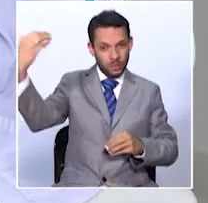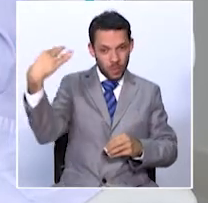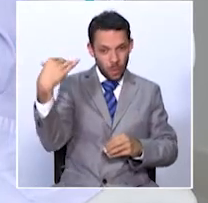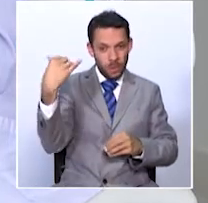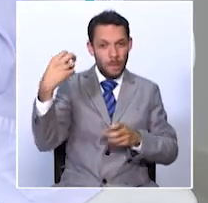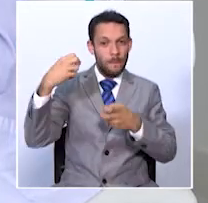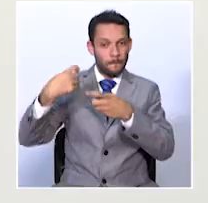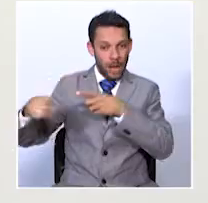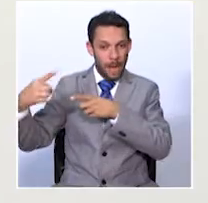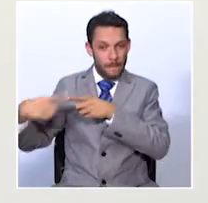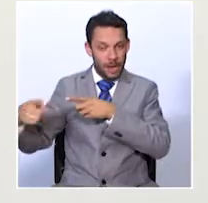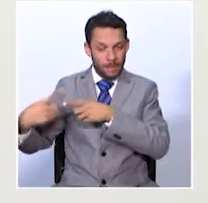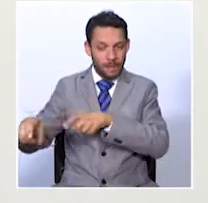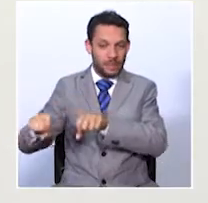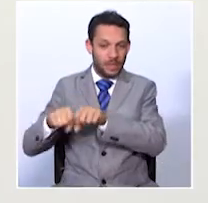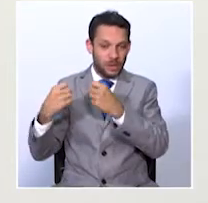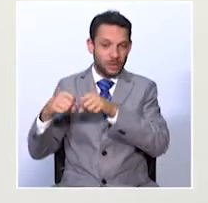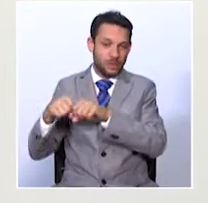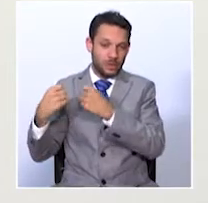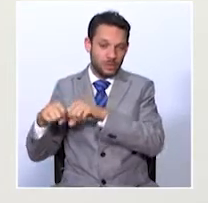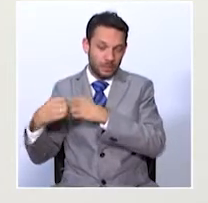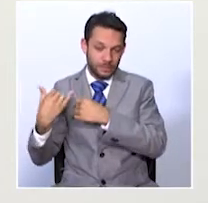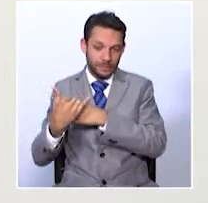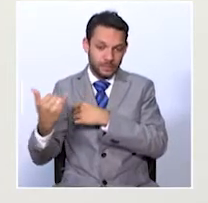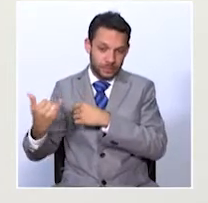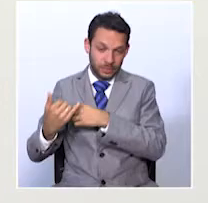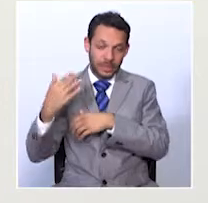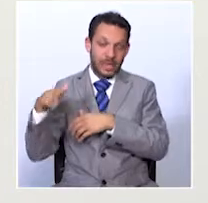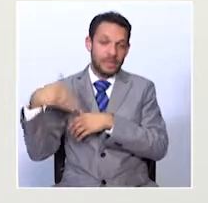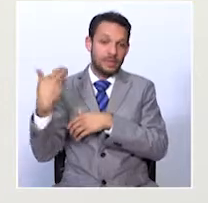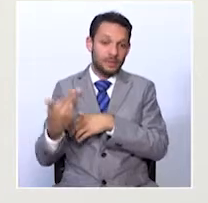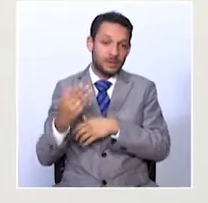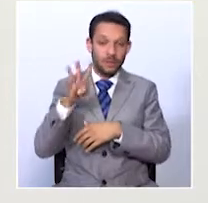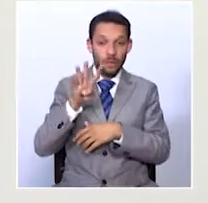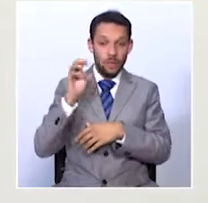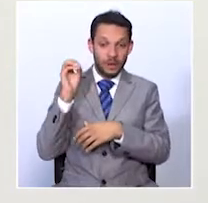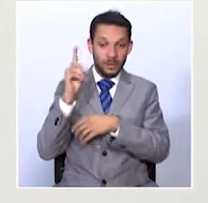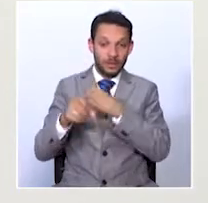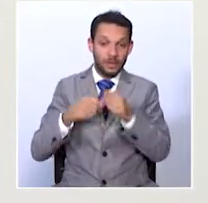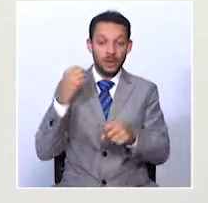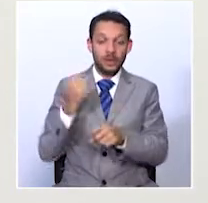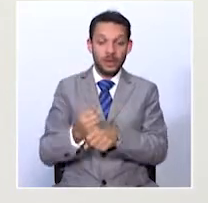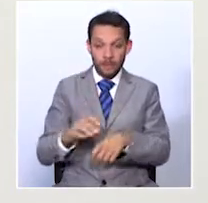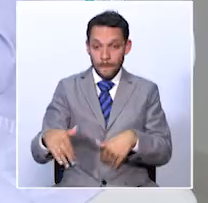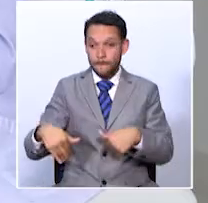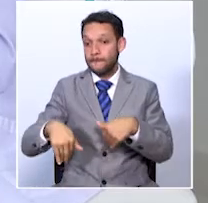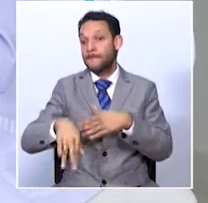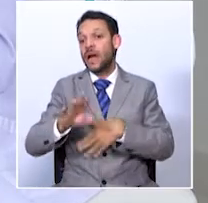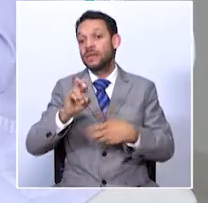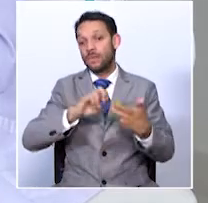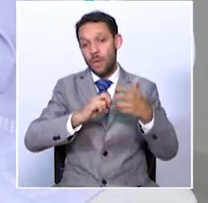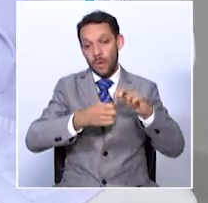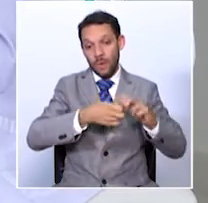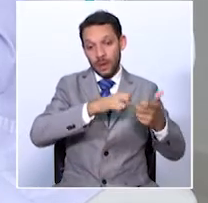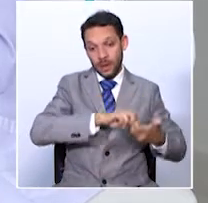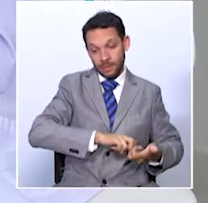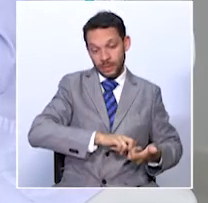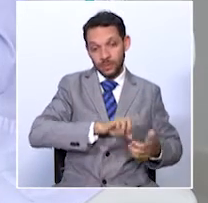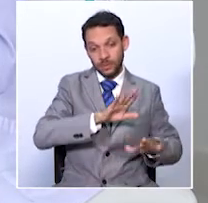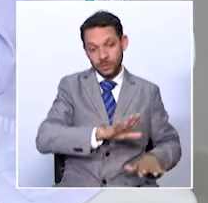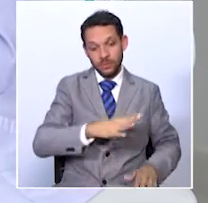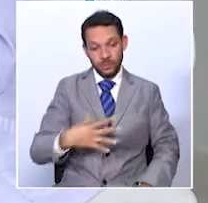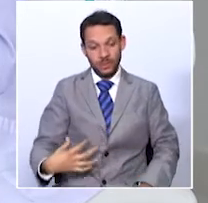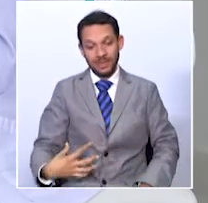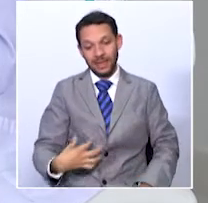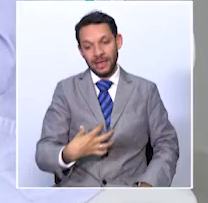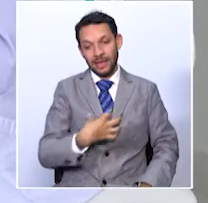unos severos daños, tanto que después de los 40 es cuando más se nos presentan cáncer de piel producido por